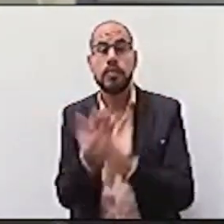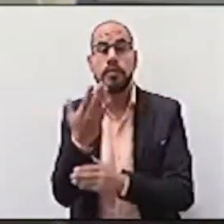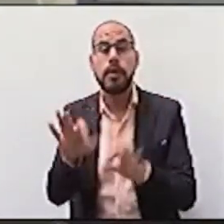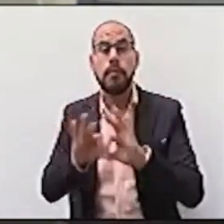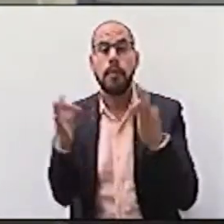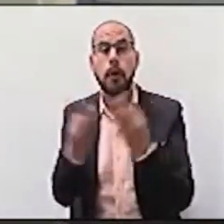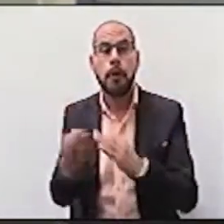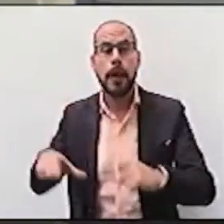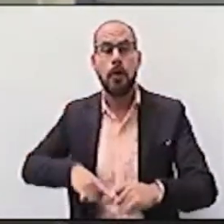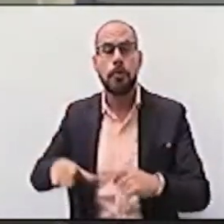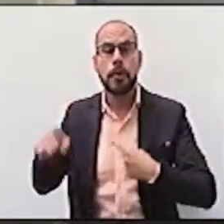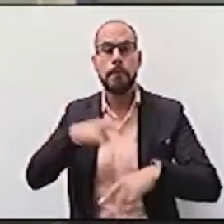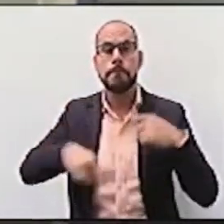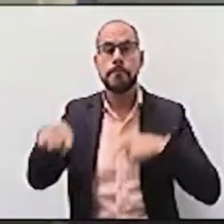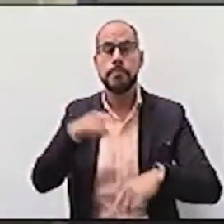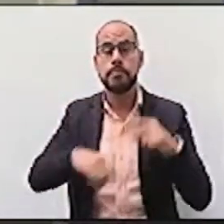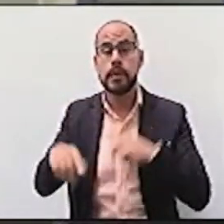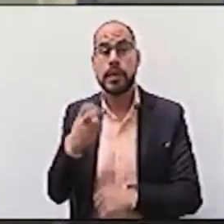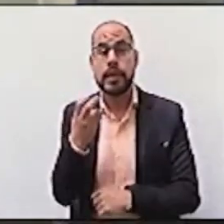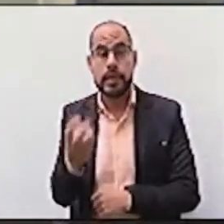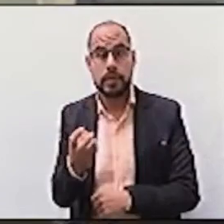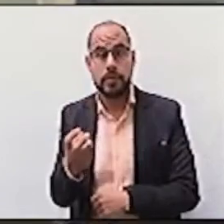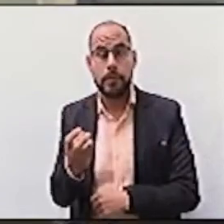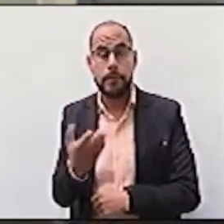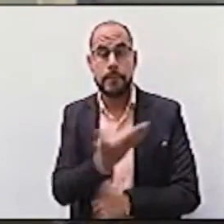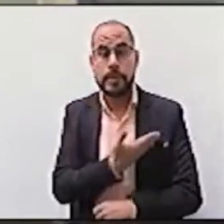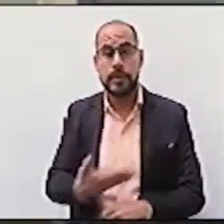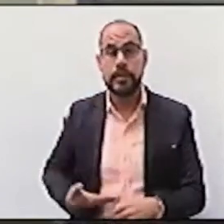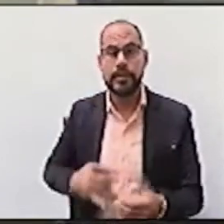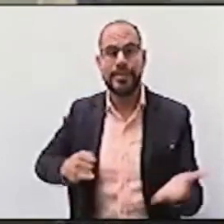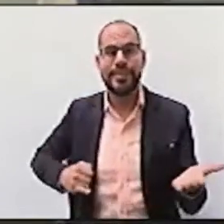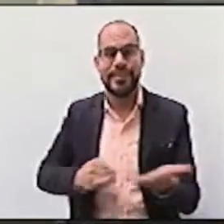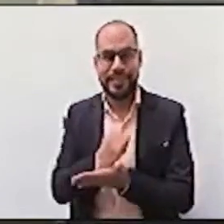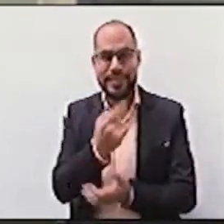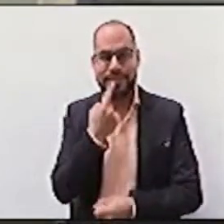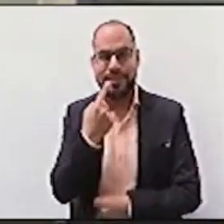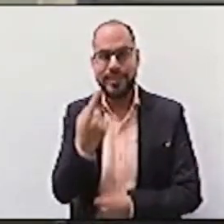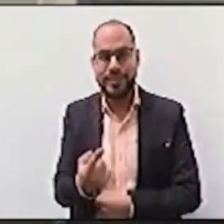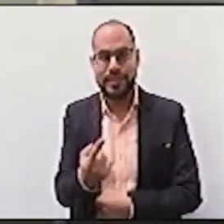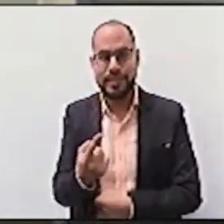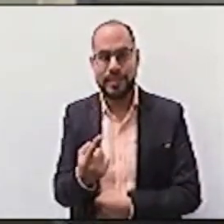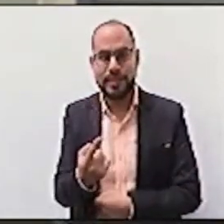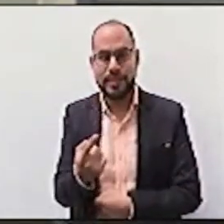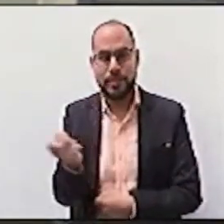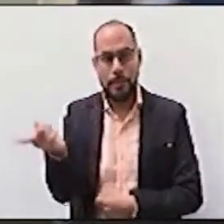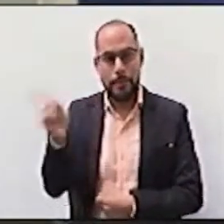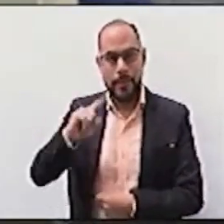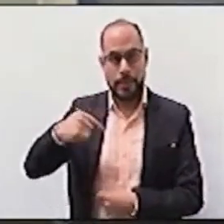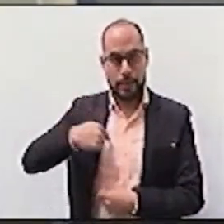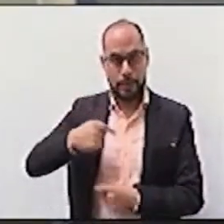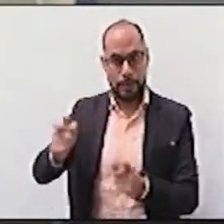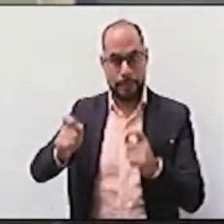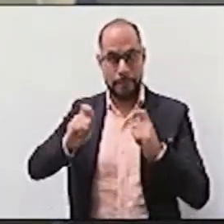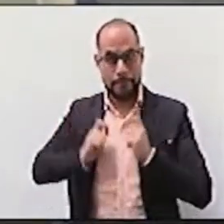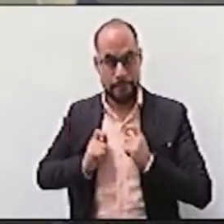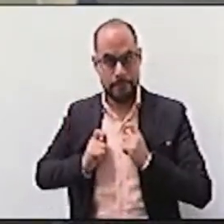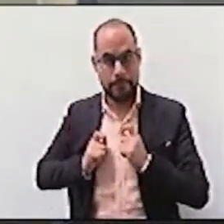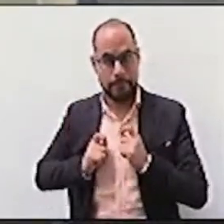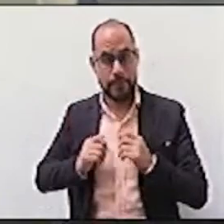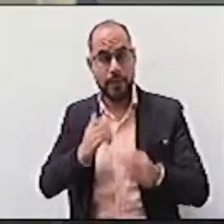gobernabilidad, y por ello el presidente tomó la decisión, nos dio la instrucción